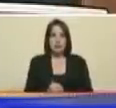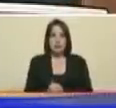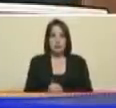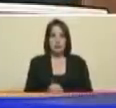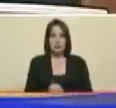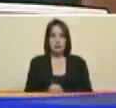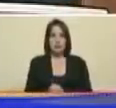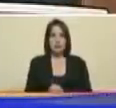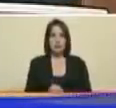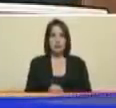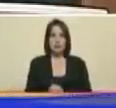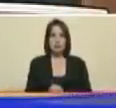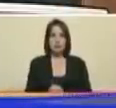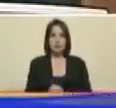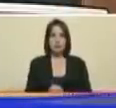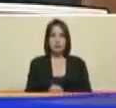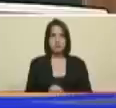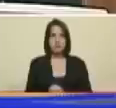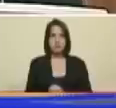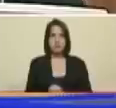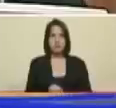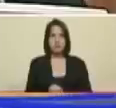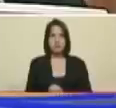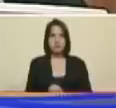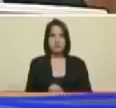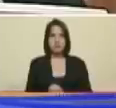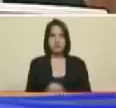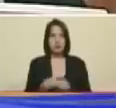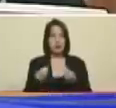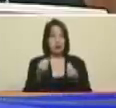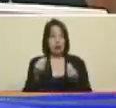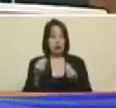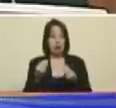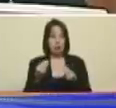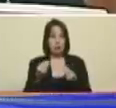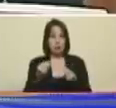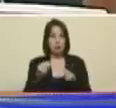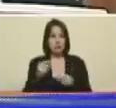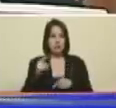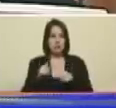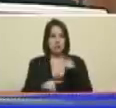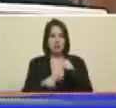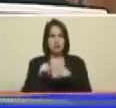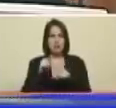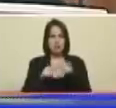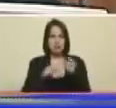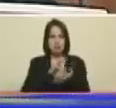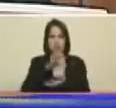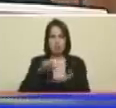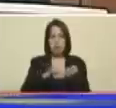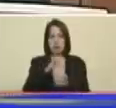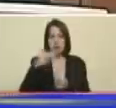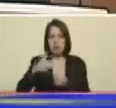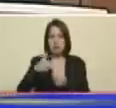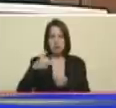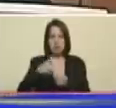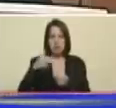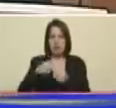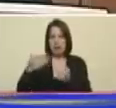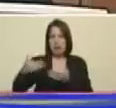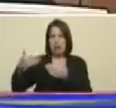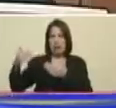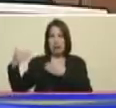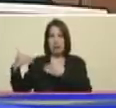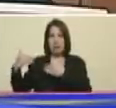Vino la insurrección de la oligarquía petrolera, el desconocimiento del gobierno por parte